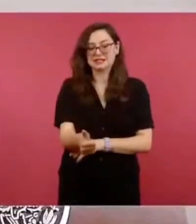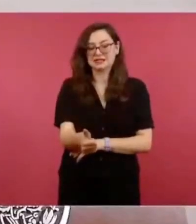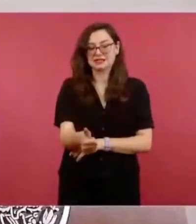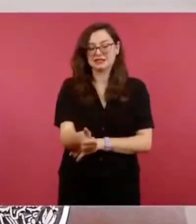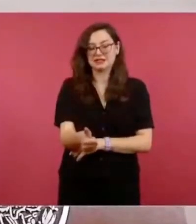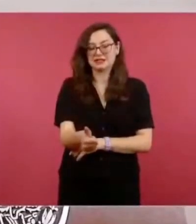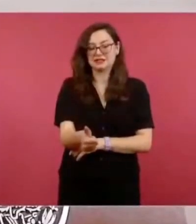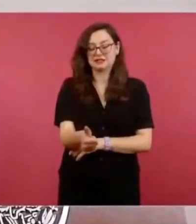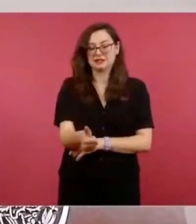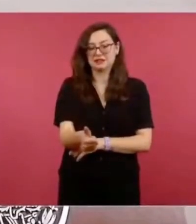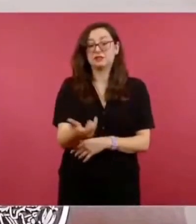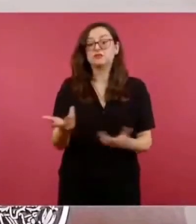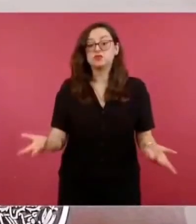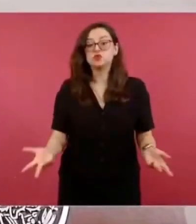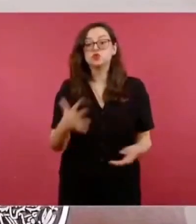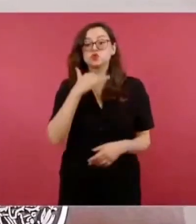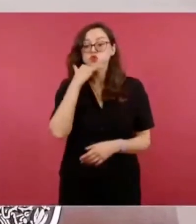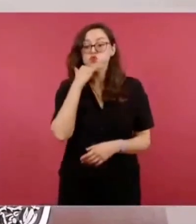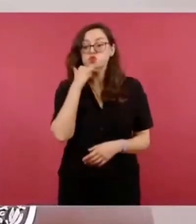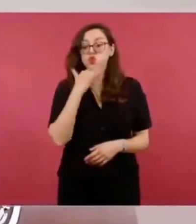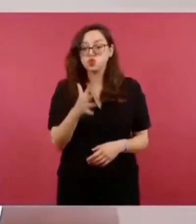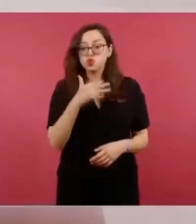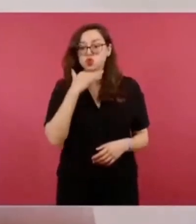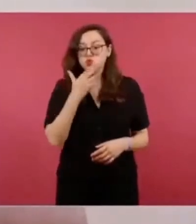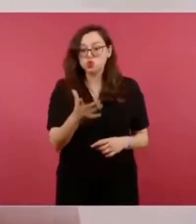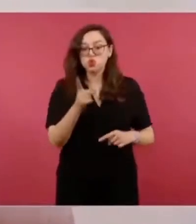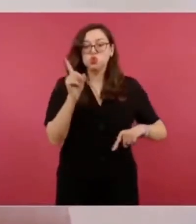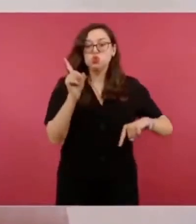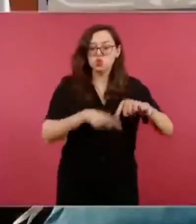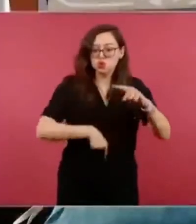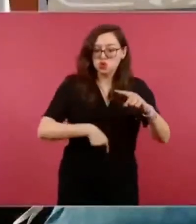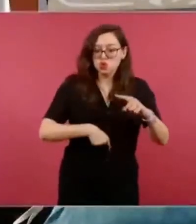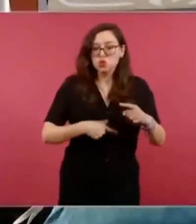Y por no permitir la corrupción y por hacer un gobierno austero,